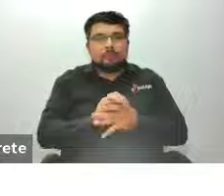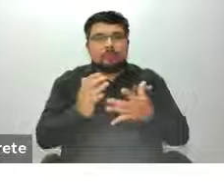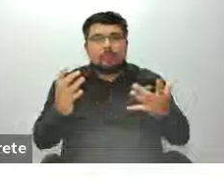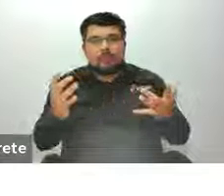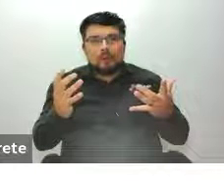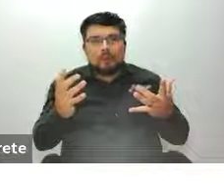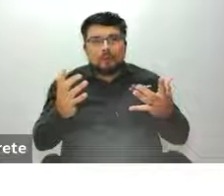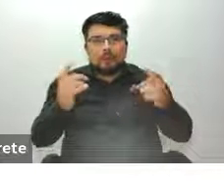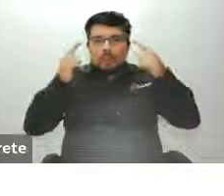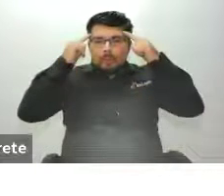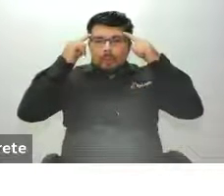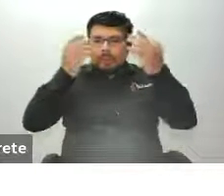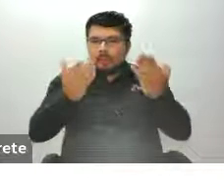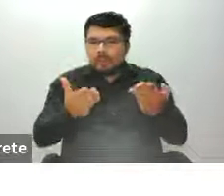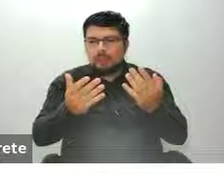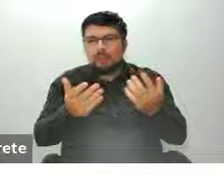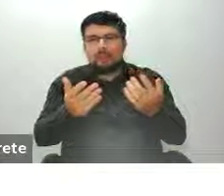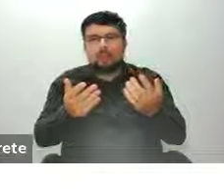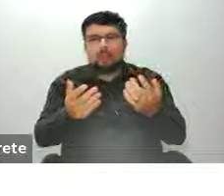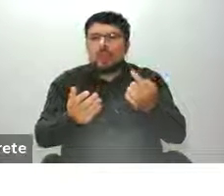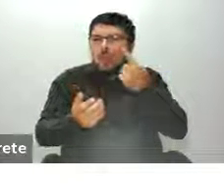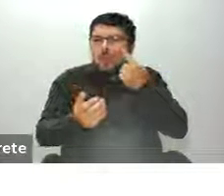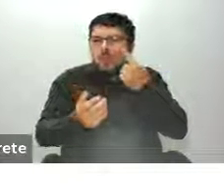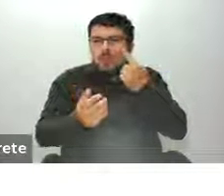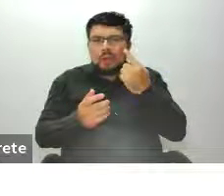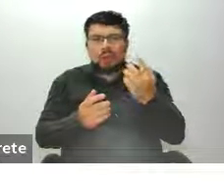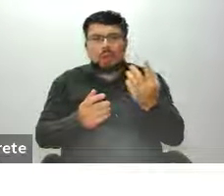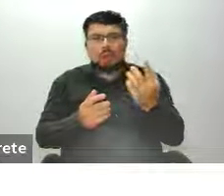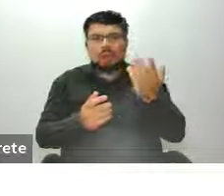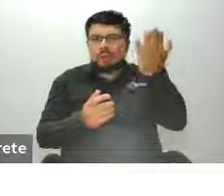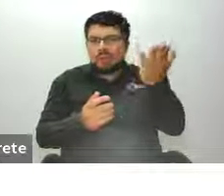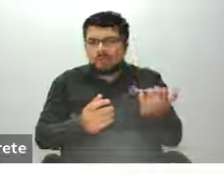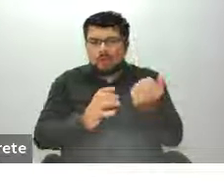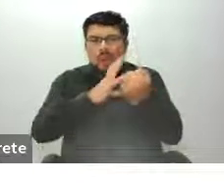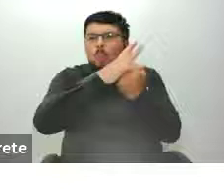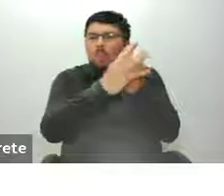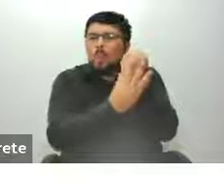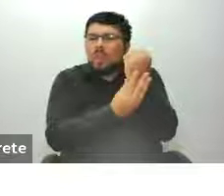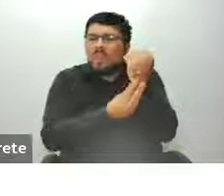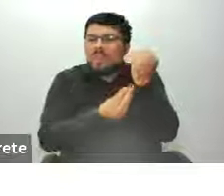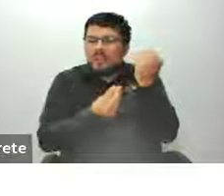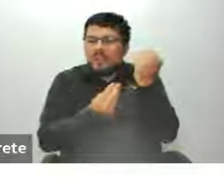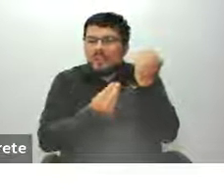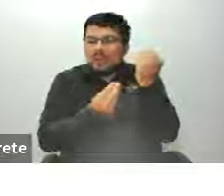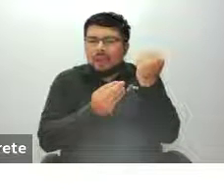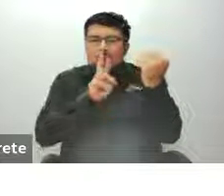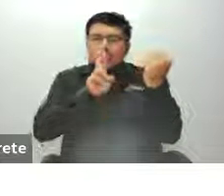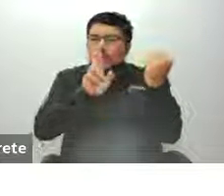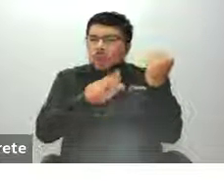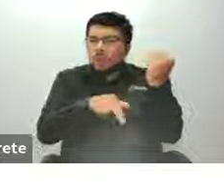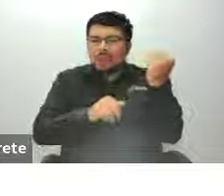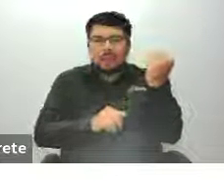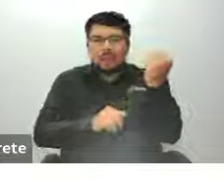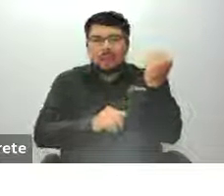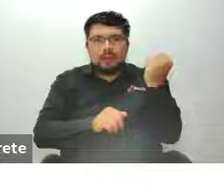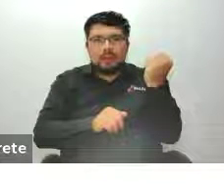pensando en estas muñecas rusas, no sé si las conocen, ¿no? Estas muñecas rusas que son eh,